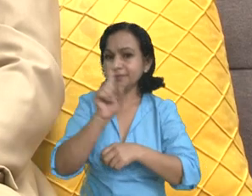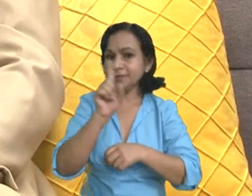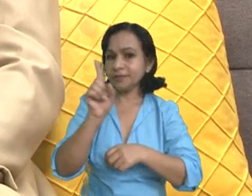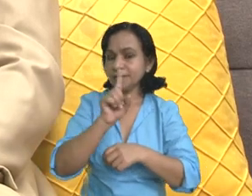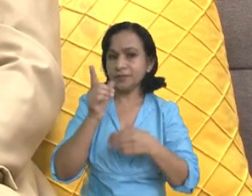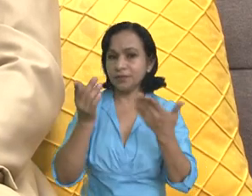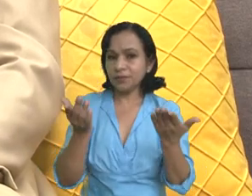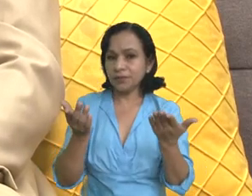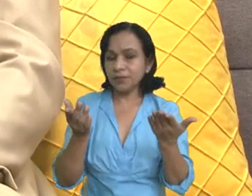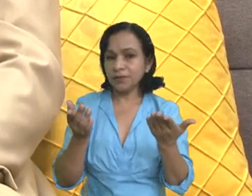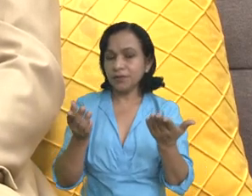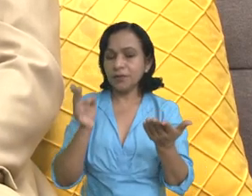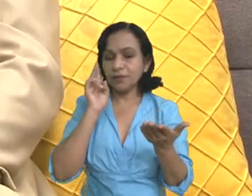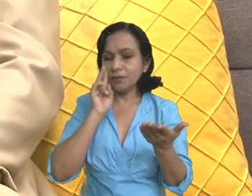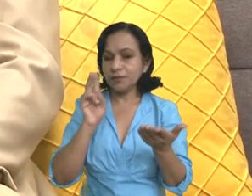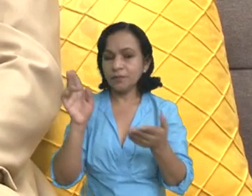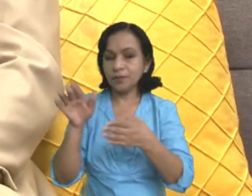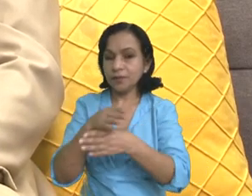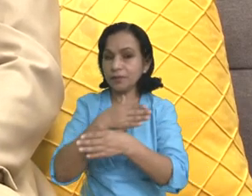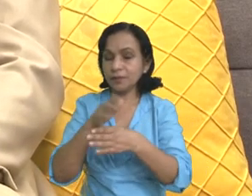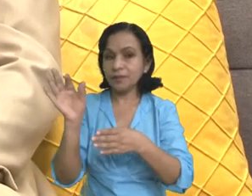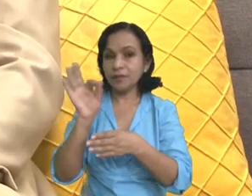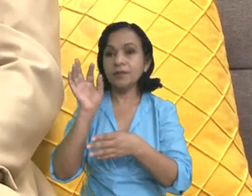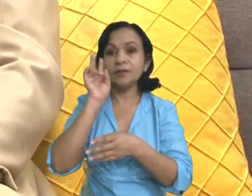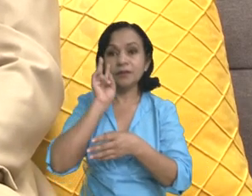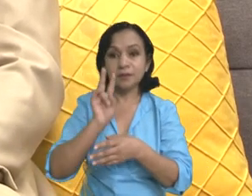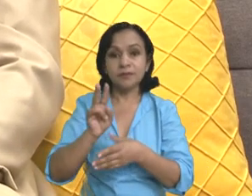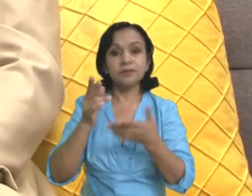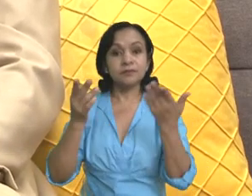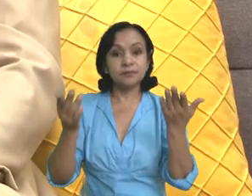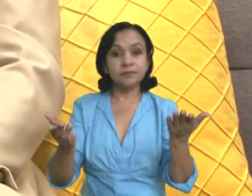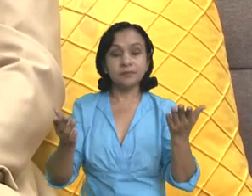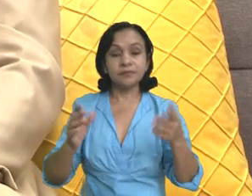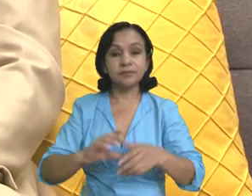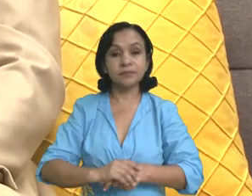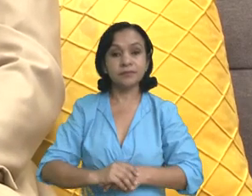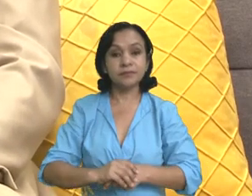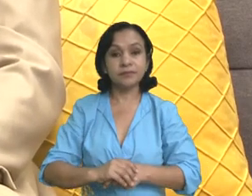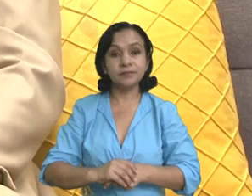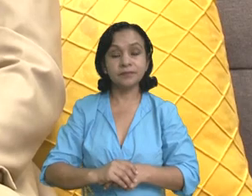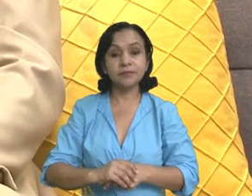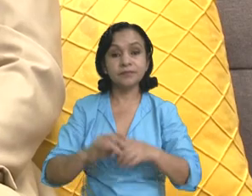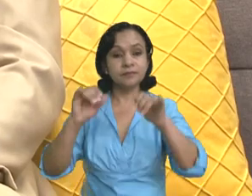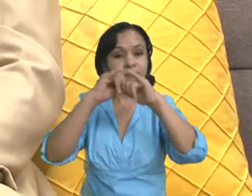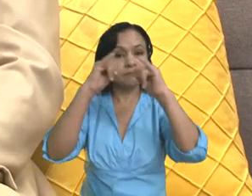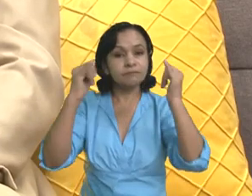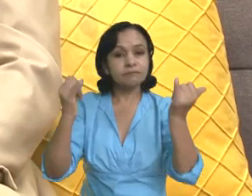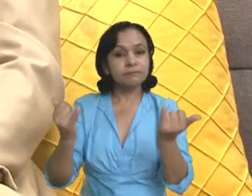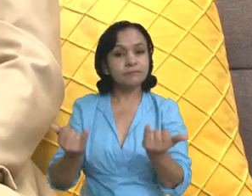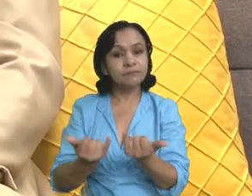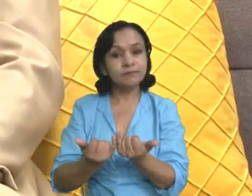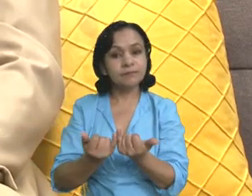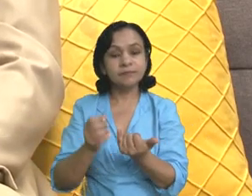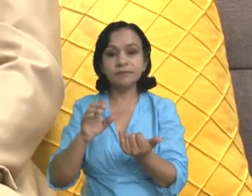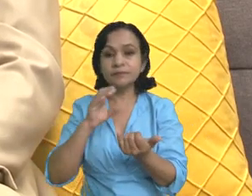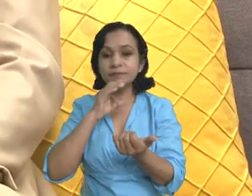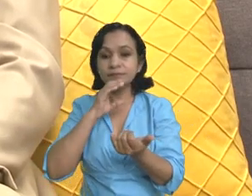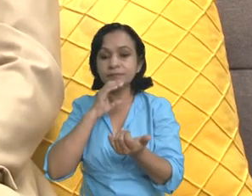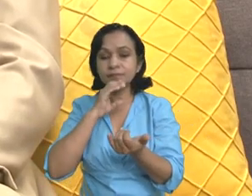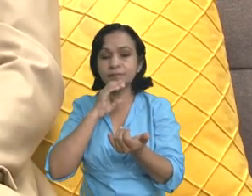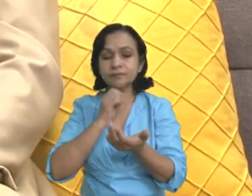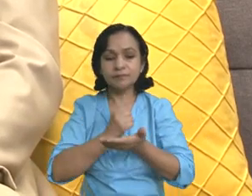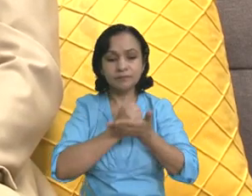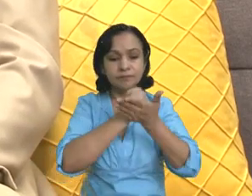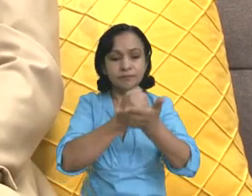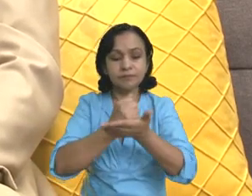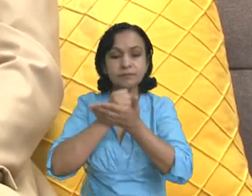de esa naturaleza y por supuesto que es parte, como decía, del internacionalismo, la solidaridad, que forman